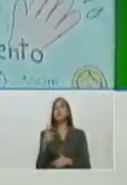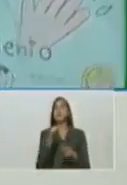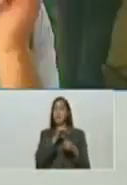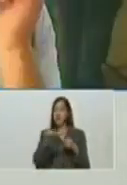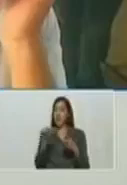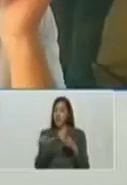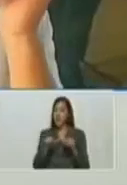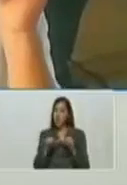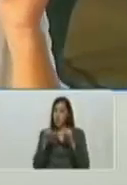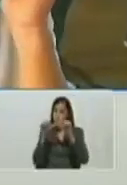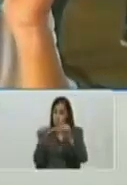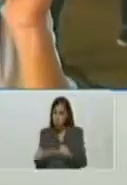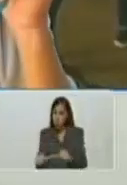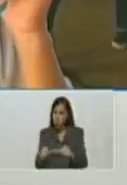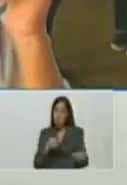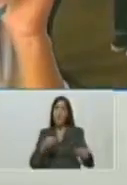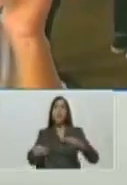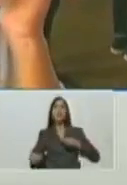clase aproximadamente.